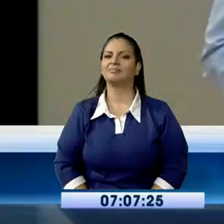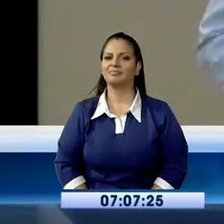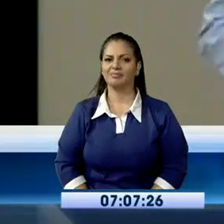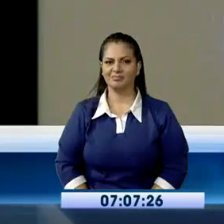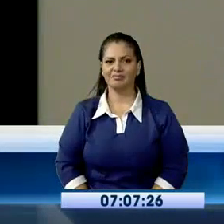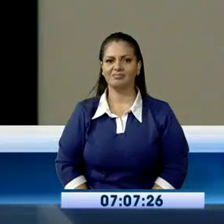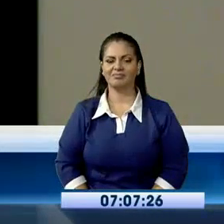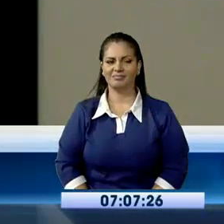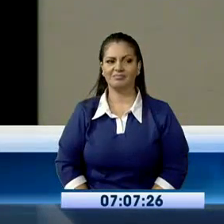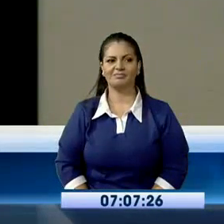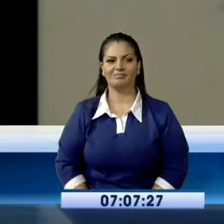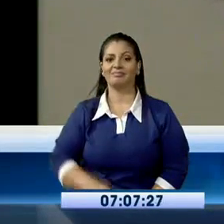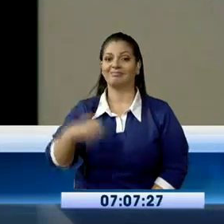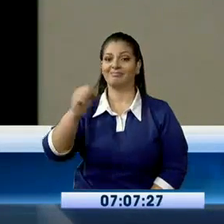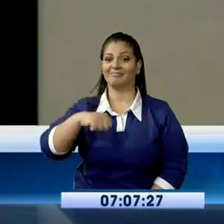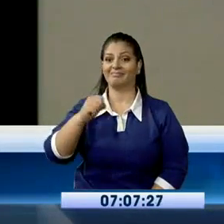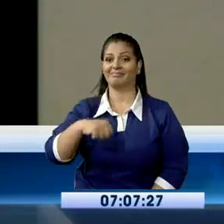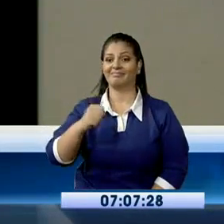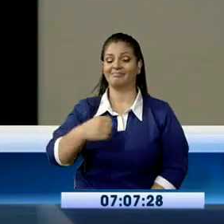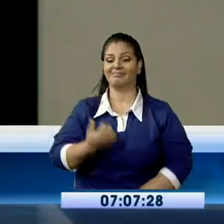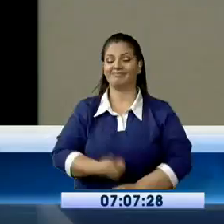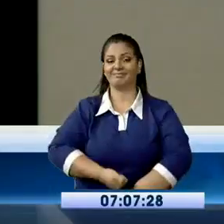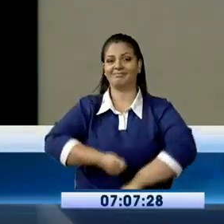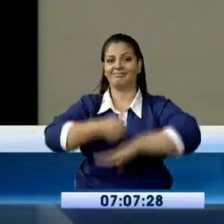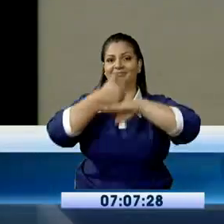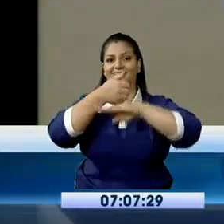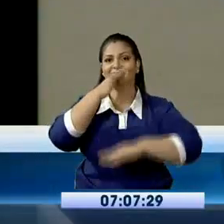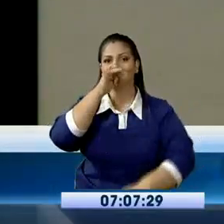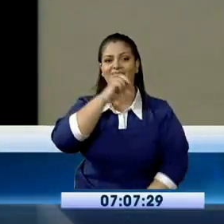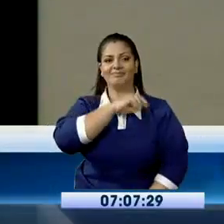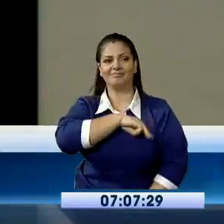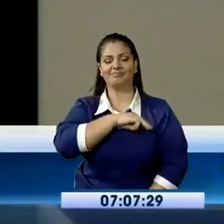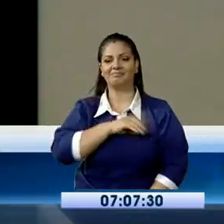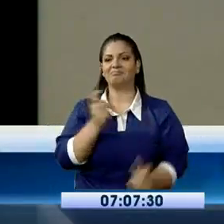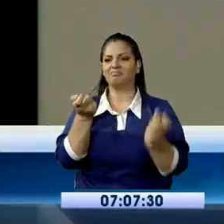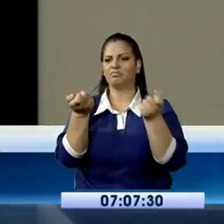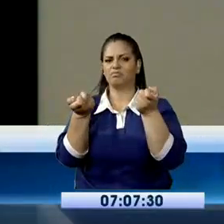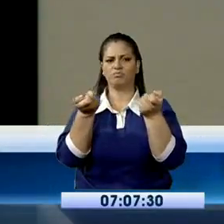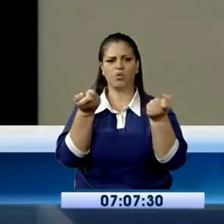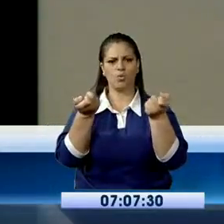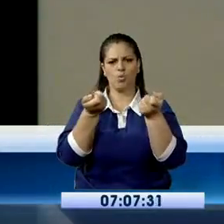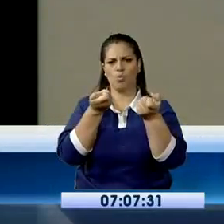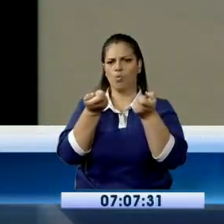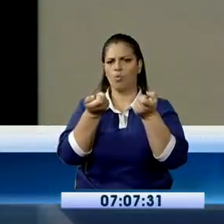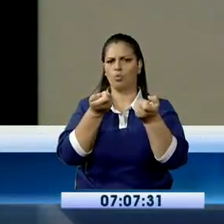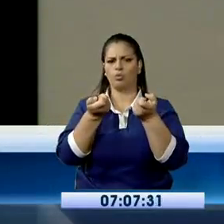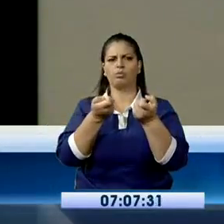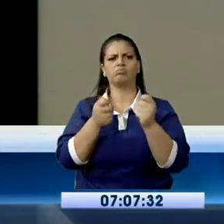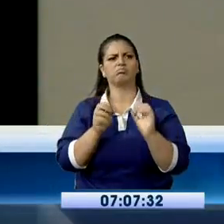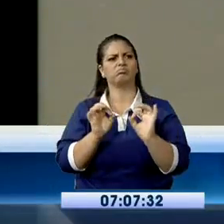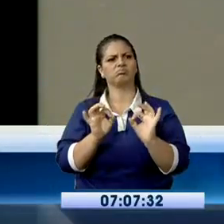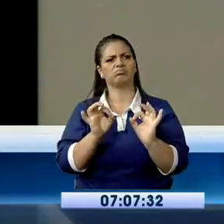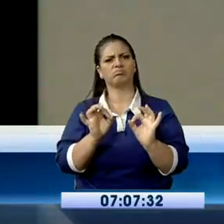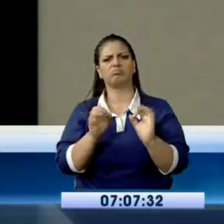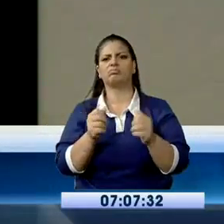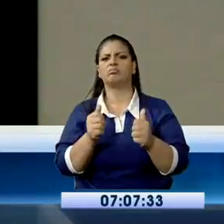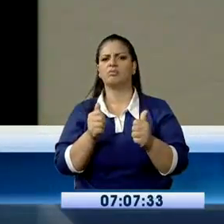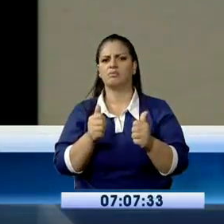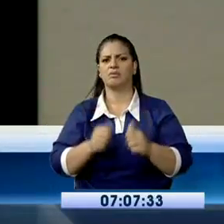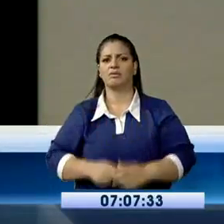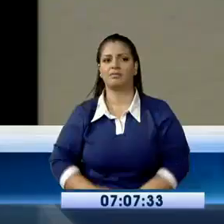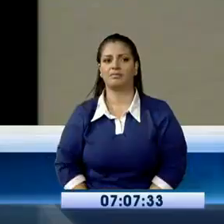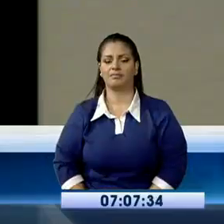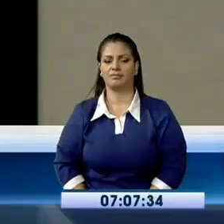un beneficio en este lugar frente a la terminal terrestre de Guayaquil. Completo orden ante el desorden que se